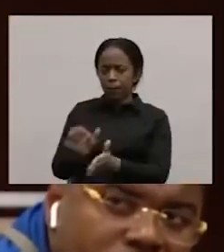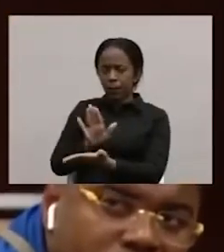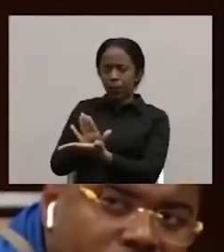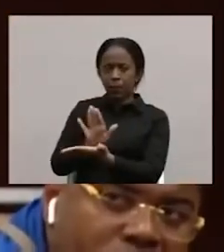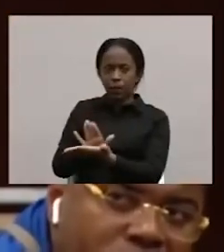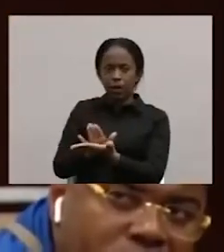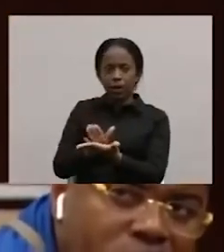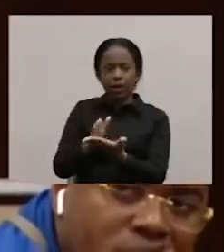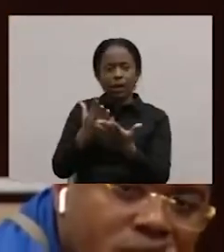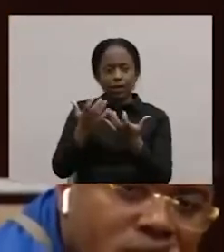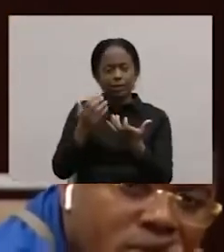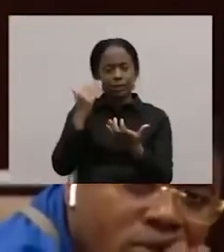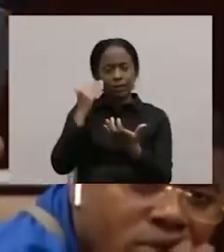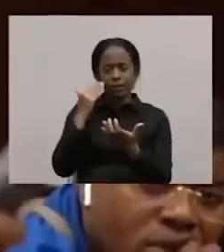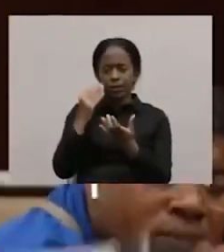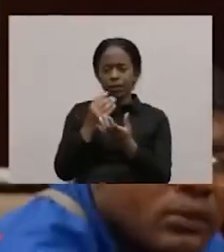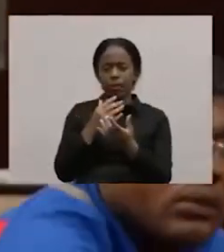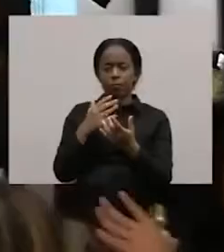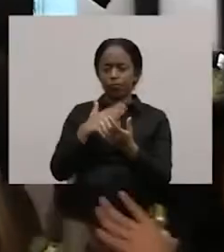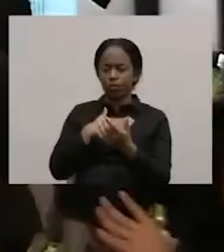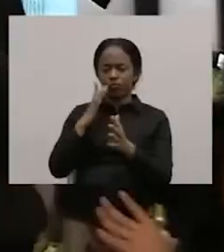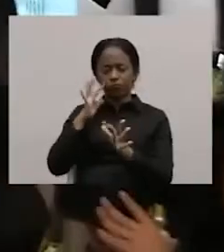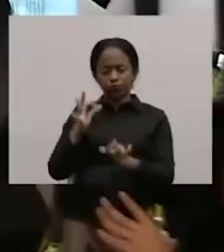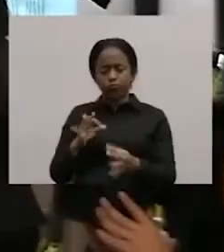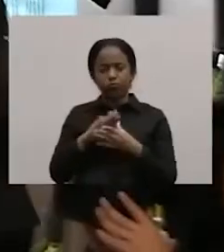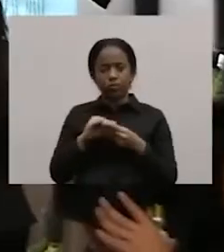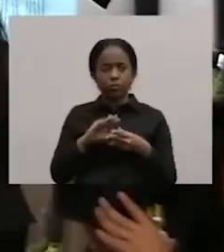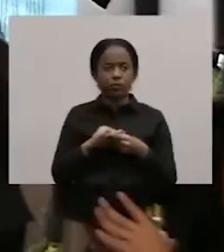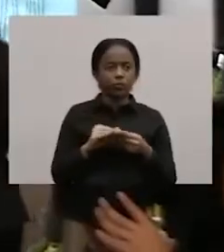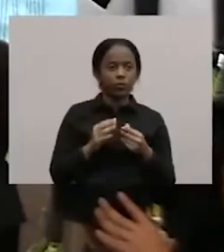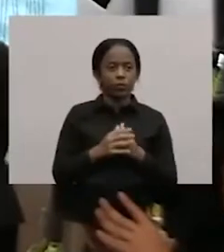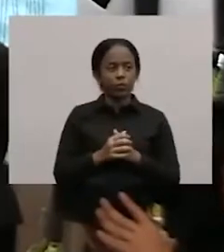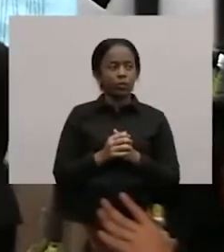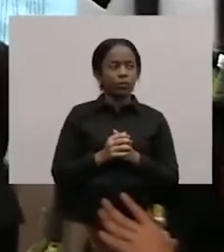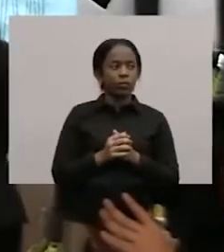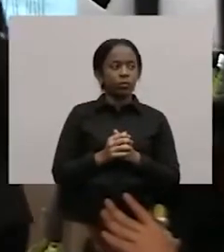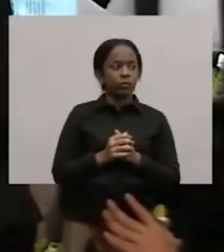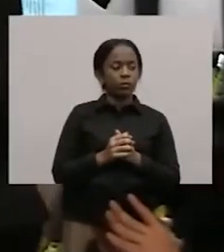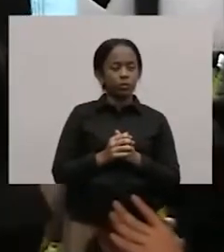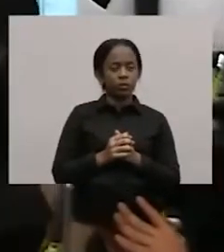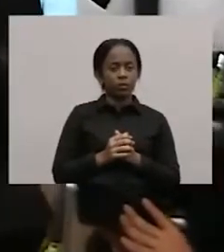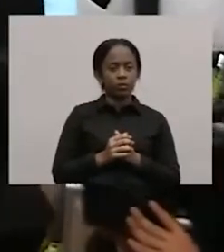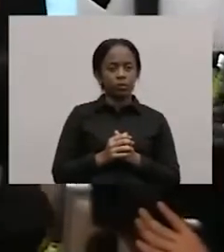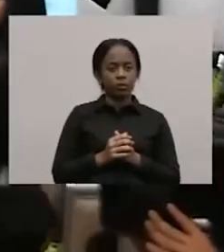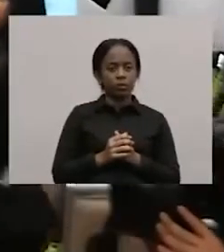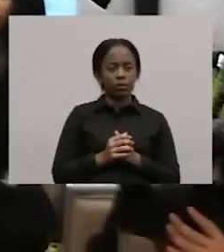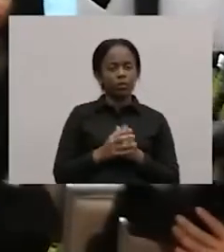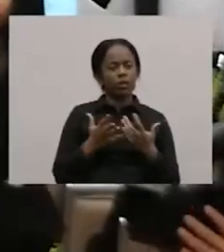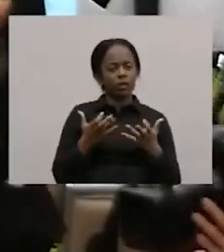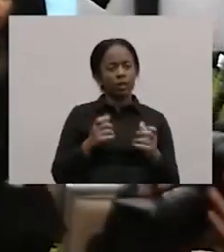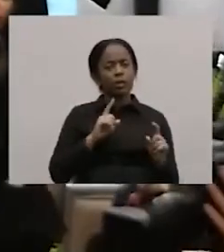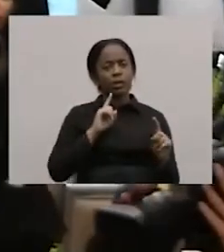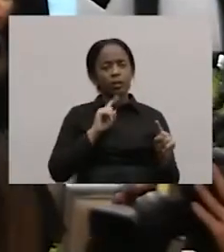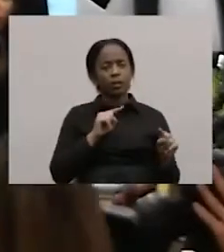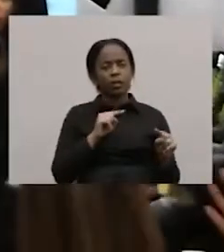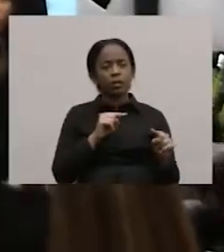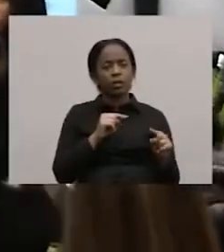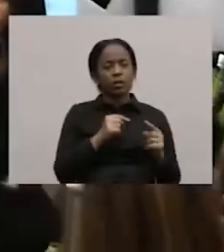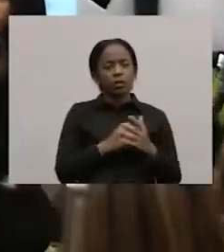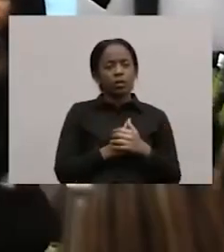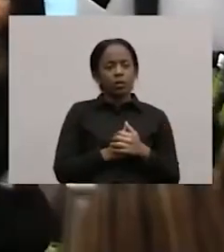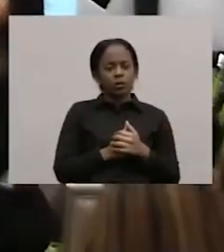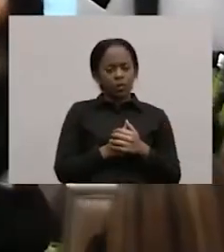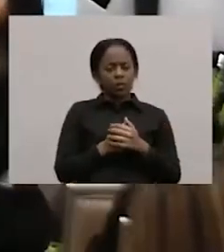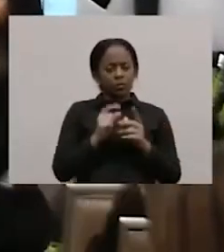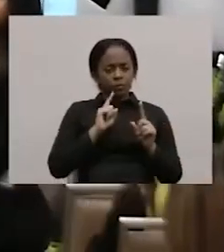la libertad de expresión. Muchas gracias. Déjame responderle a Carlos Nina, y lo voy a, dentro del marco, te voy a responder